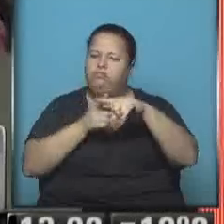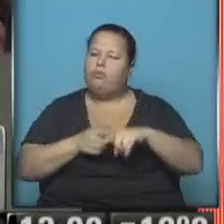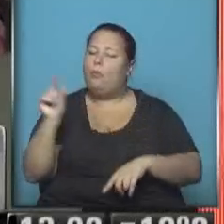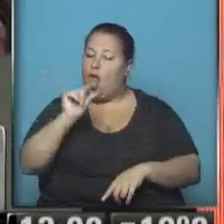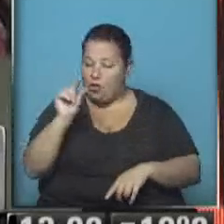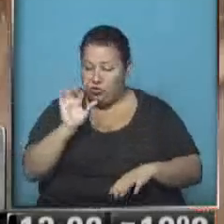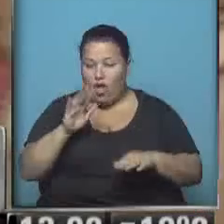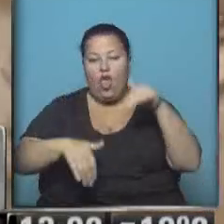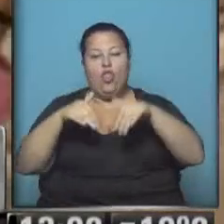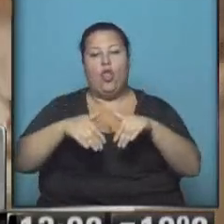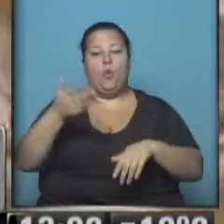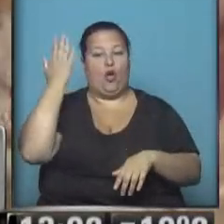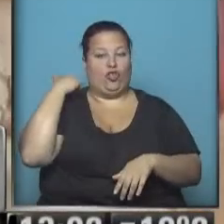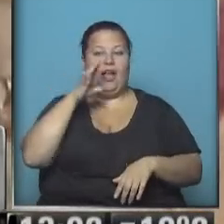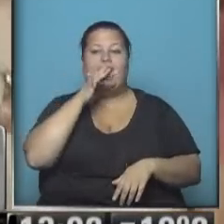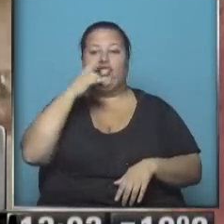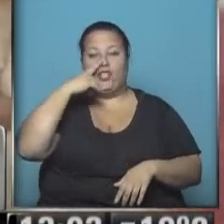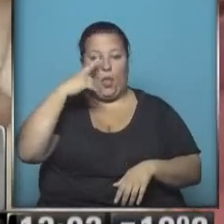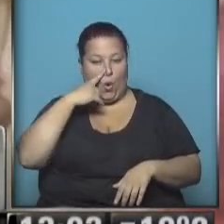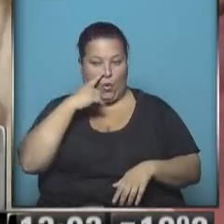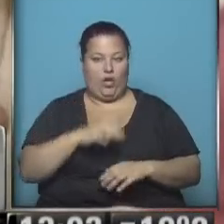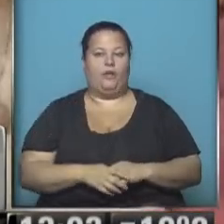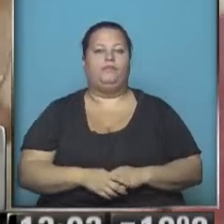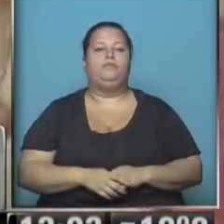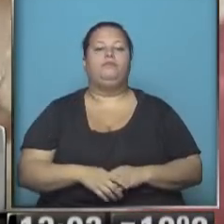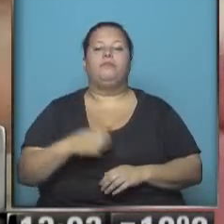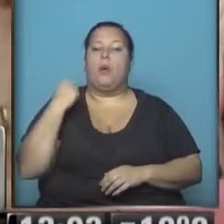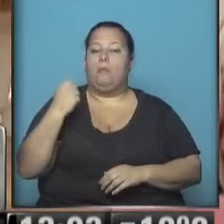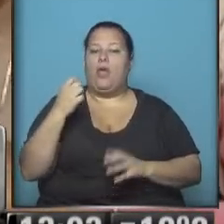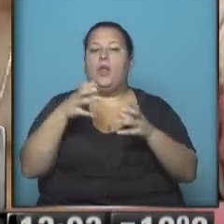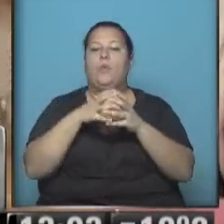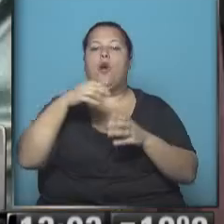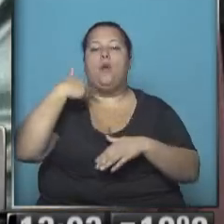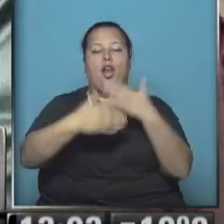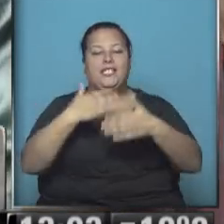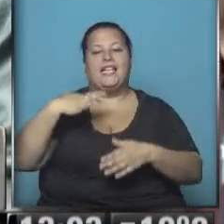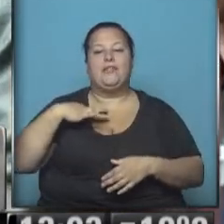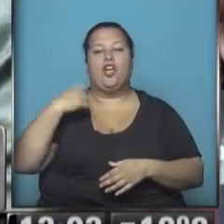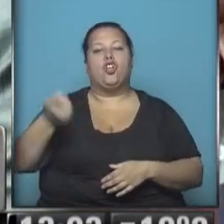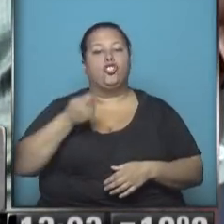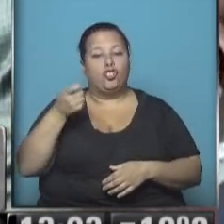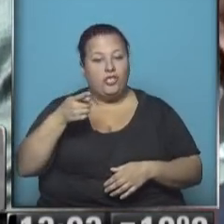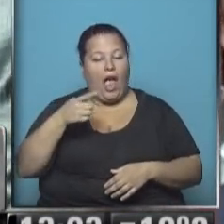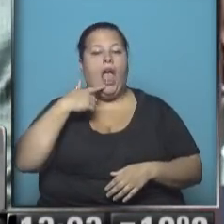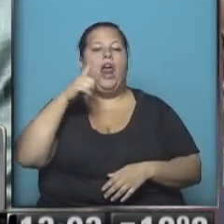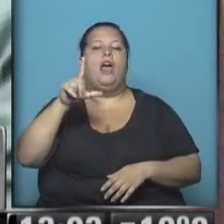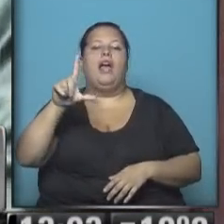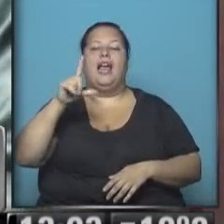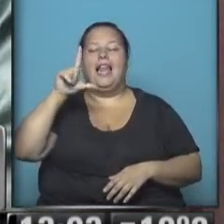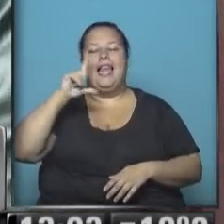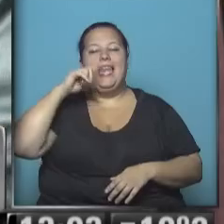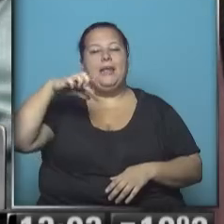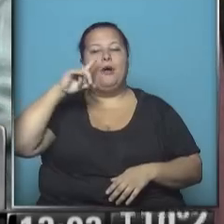provisorio de las elecciones celebradas el 14 de junio pasado. El apoderado del Frente Progresista Cívico y Social, Eduardo